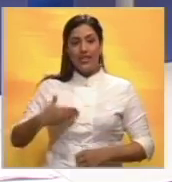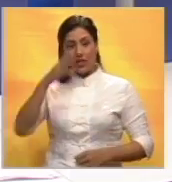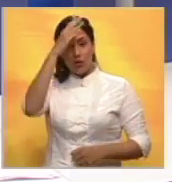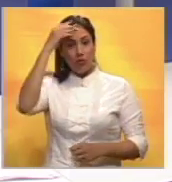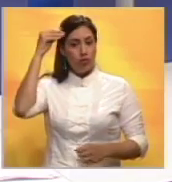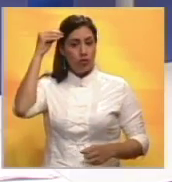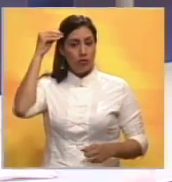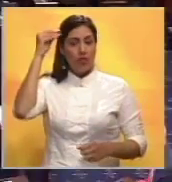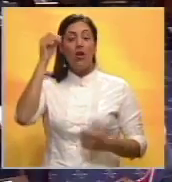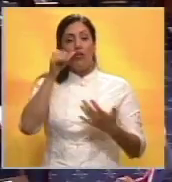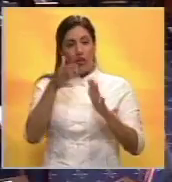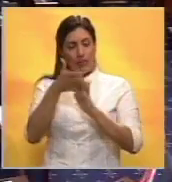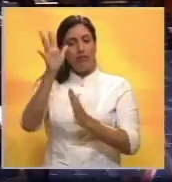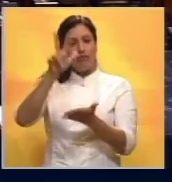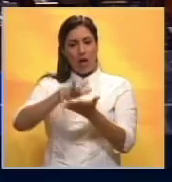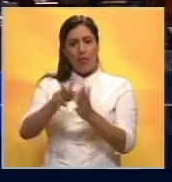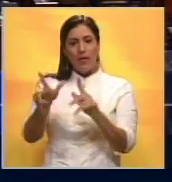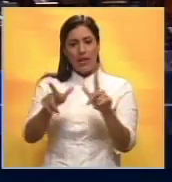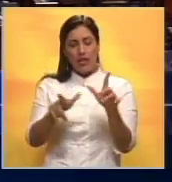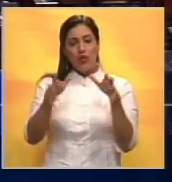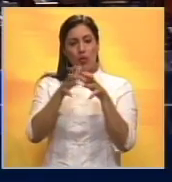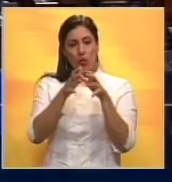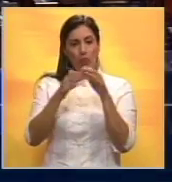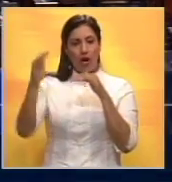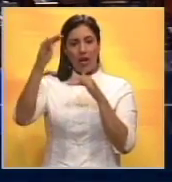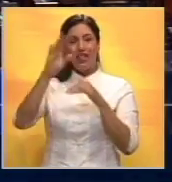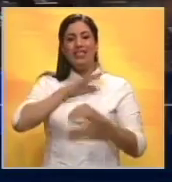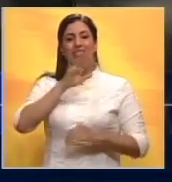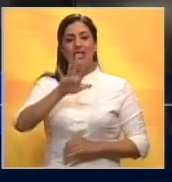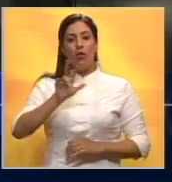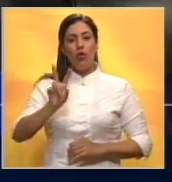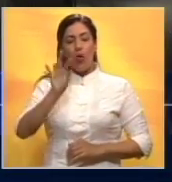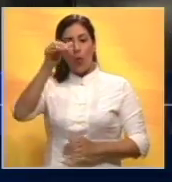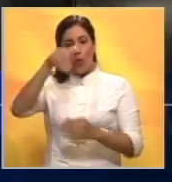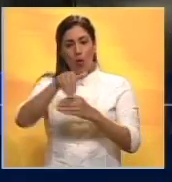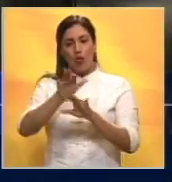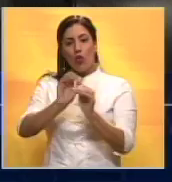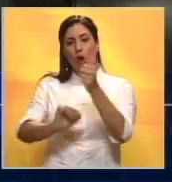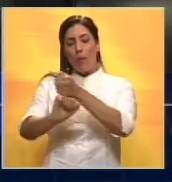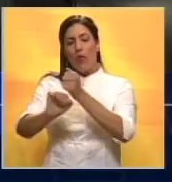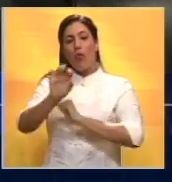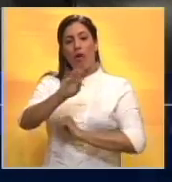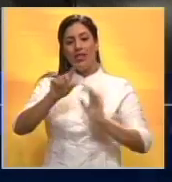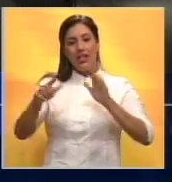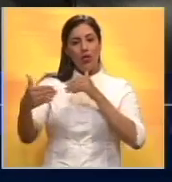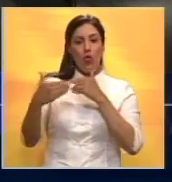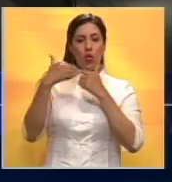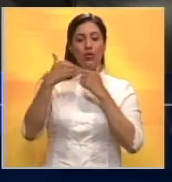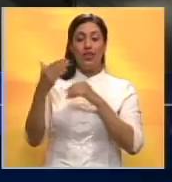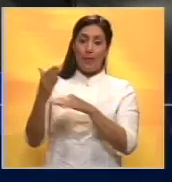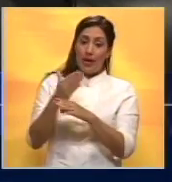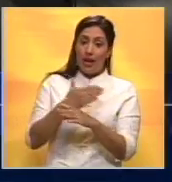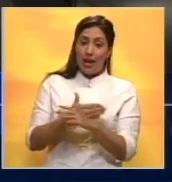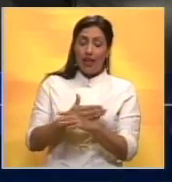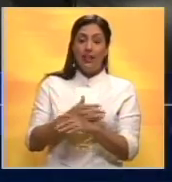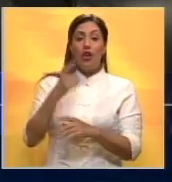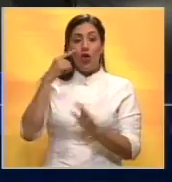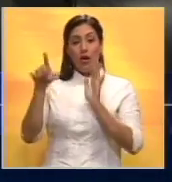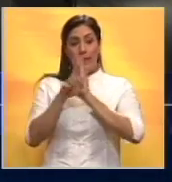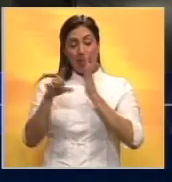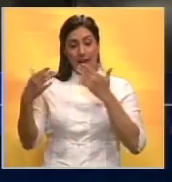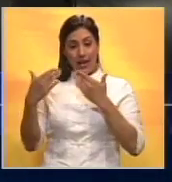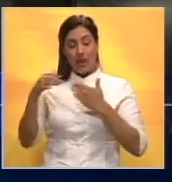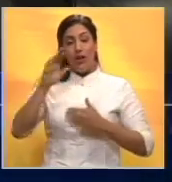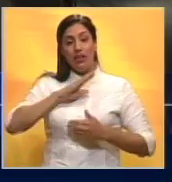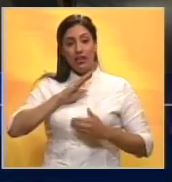Trump la decisión fue aprobada por la cámara alta con 52 votos a favor y 47 en contra previamente el legislador por